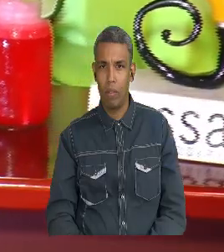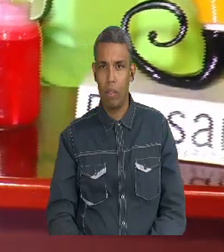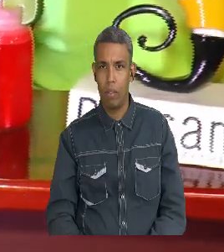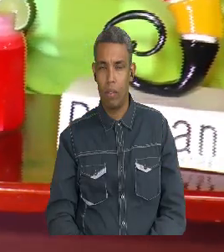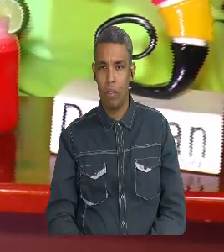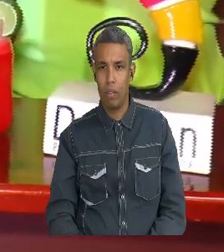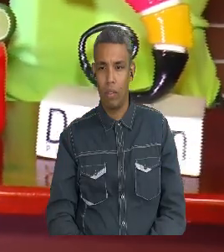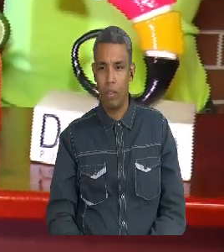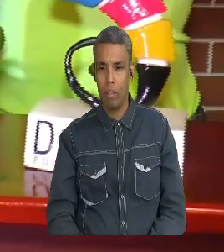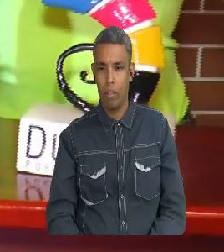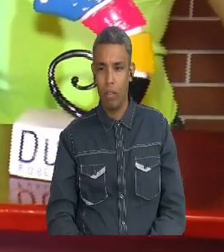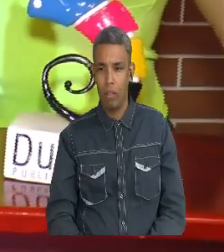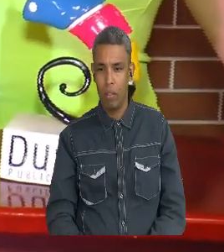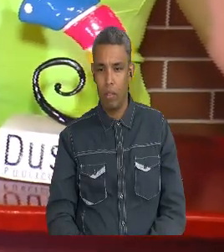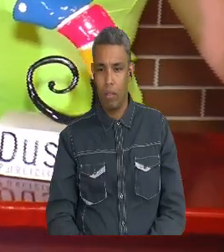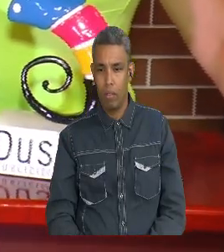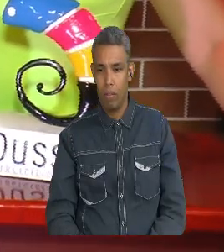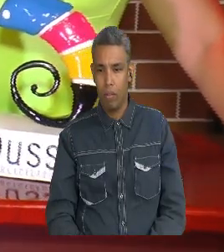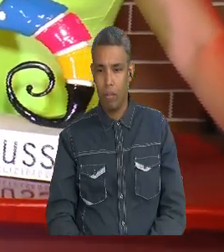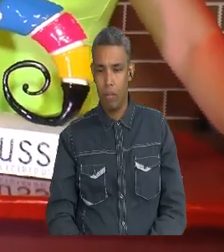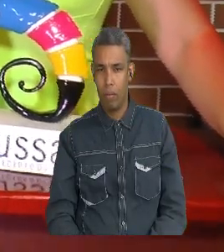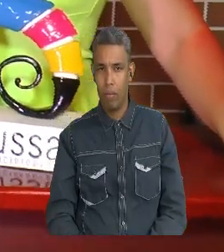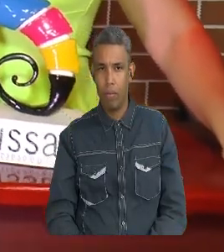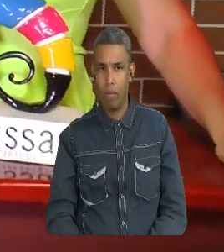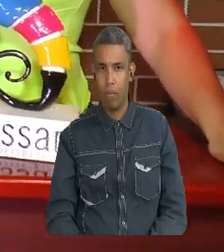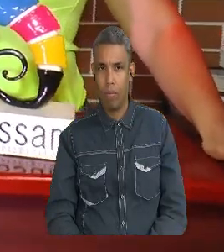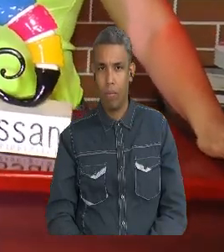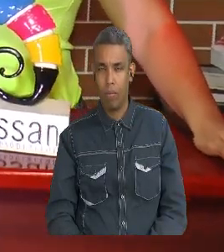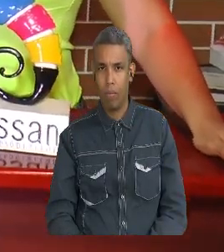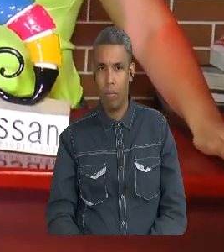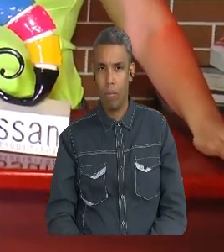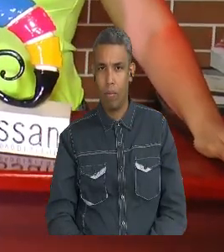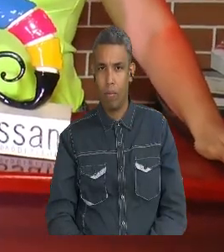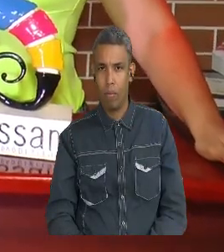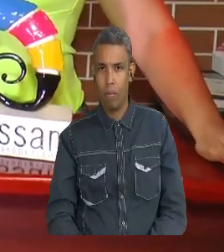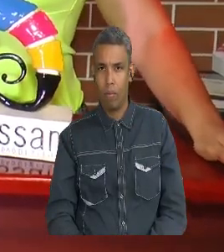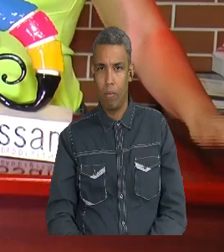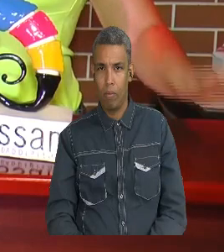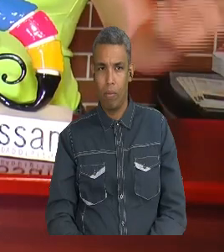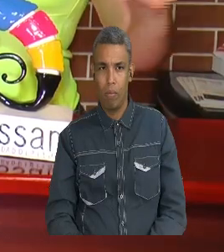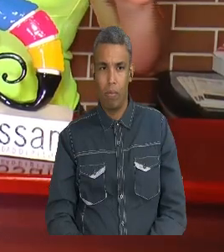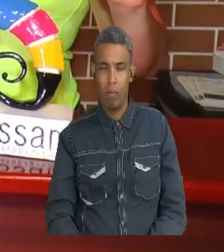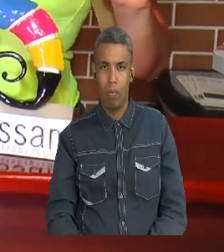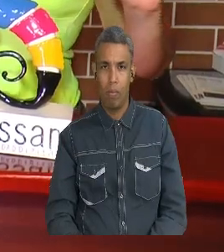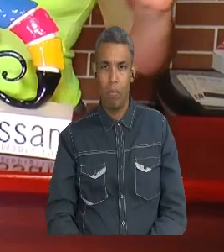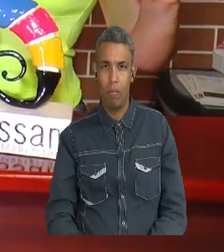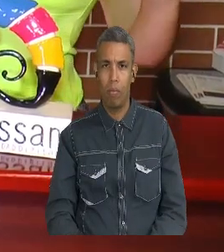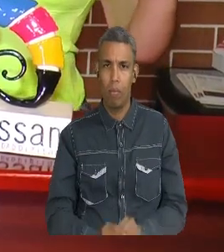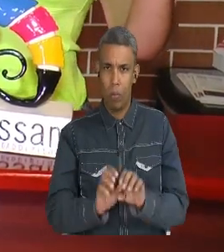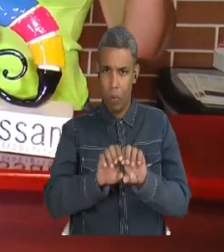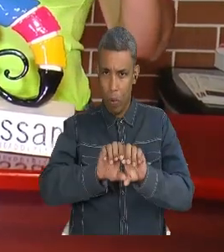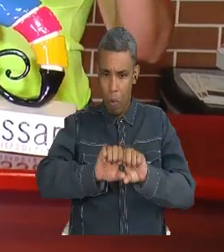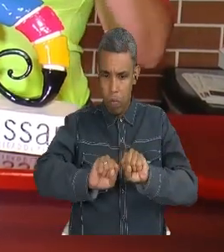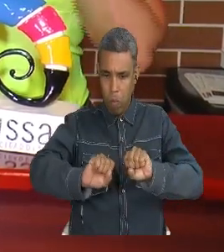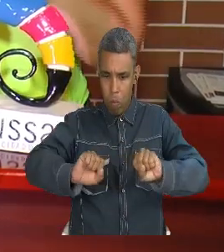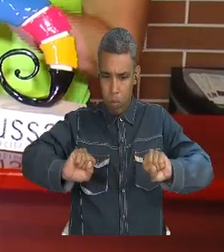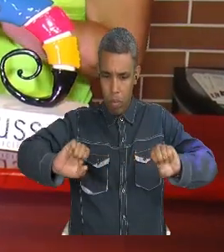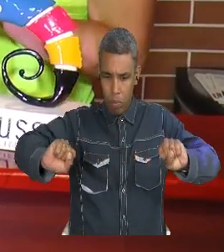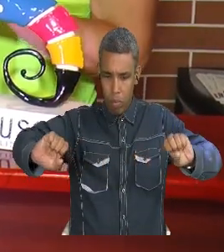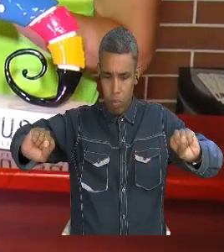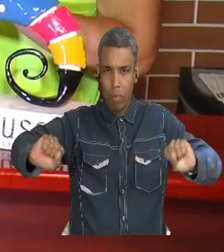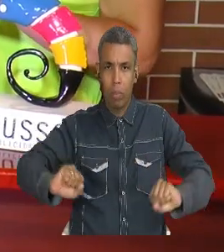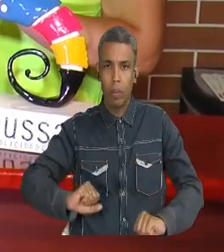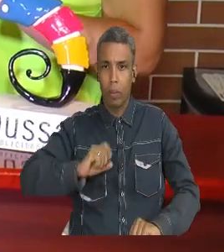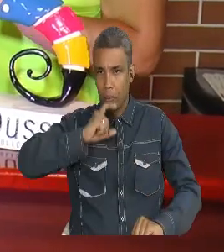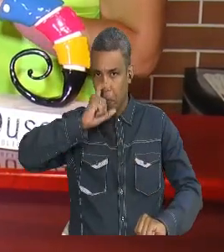Para nuestros embutidos, el chorizo. ¿Qué este es como el ingrediente